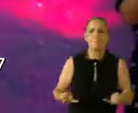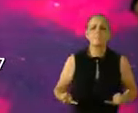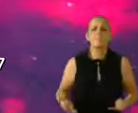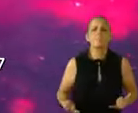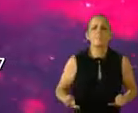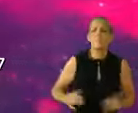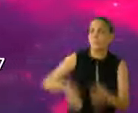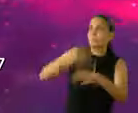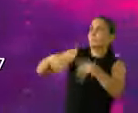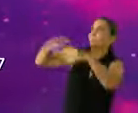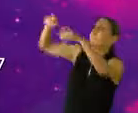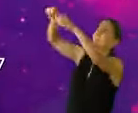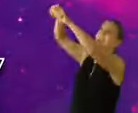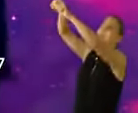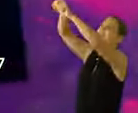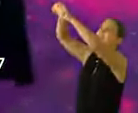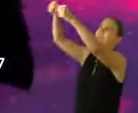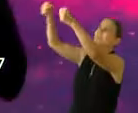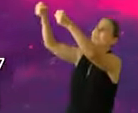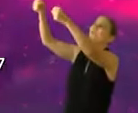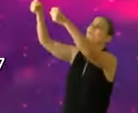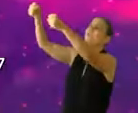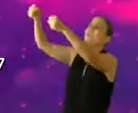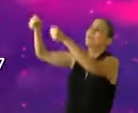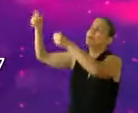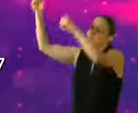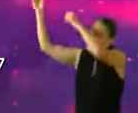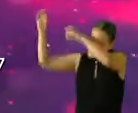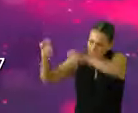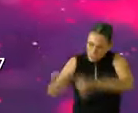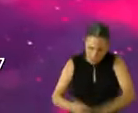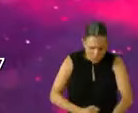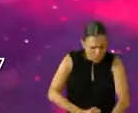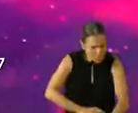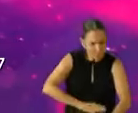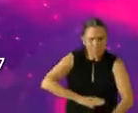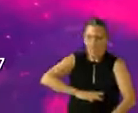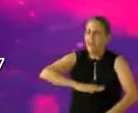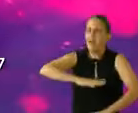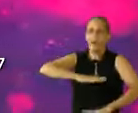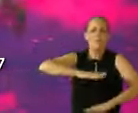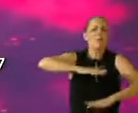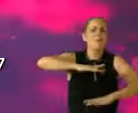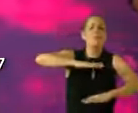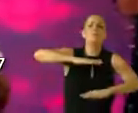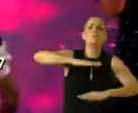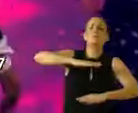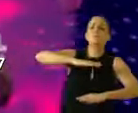Que el cielo se parta en dos, inunda.